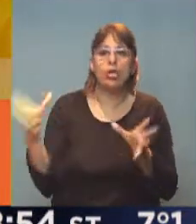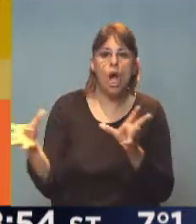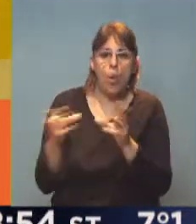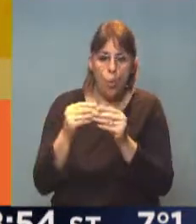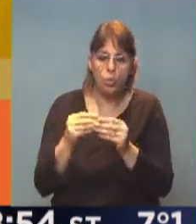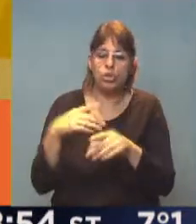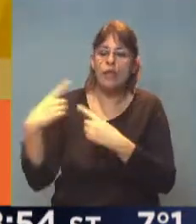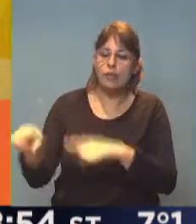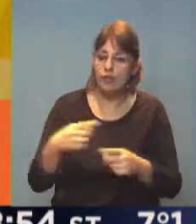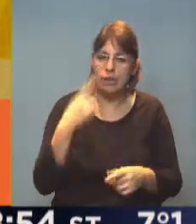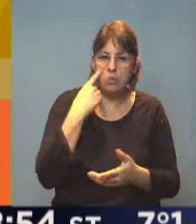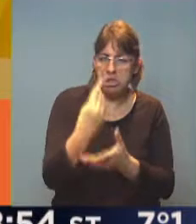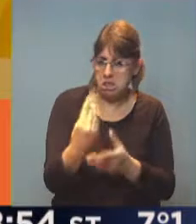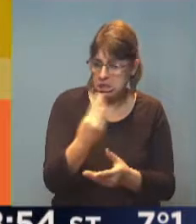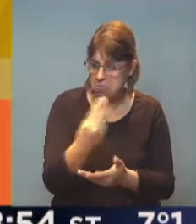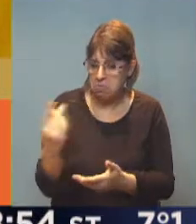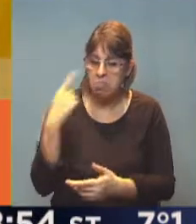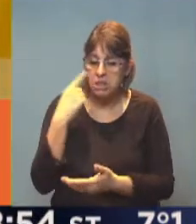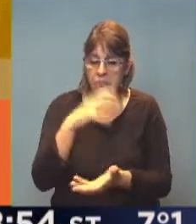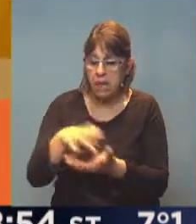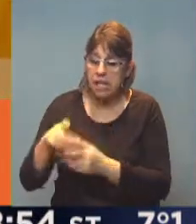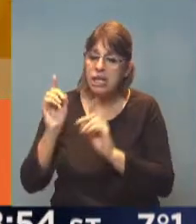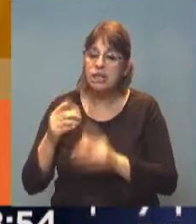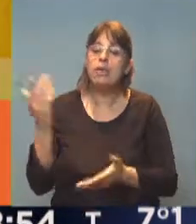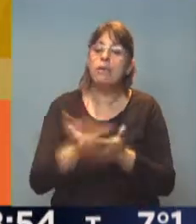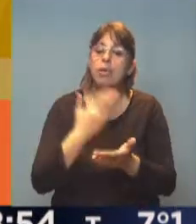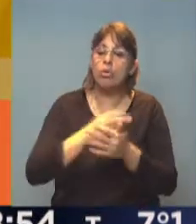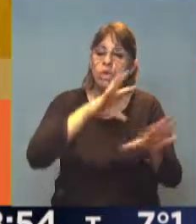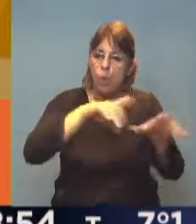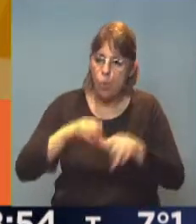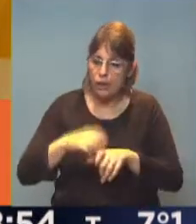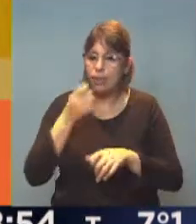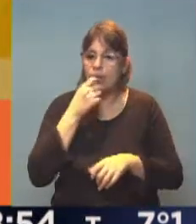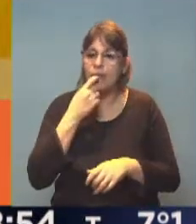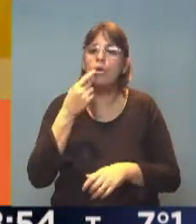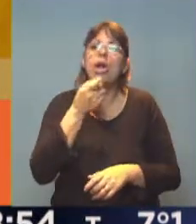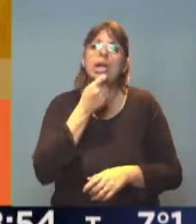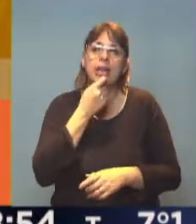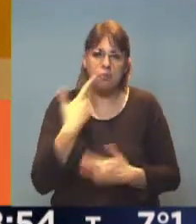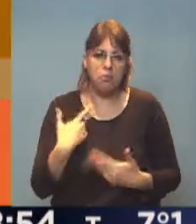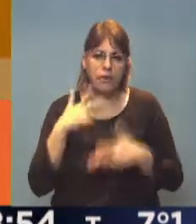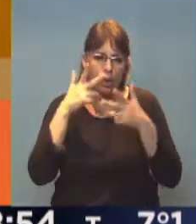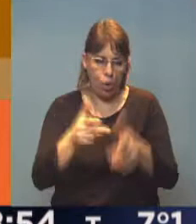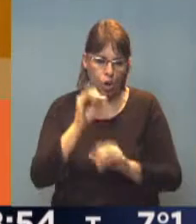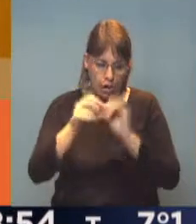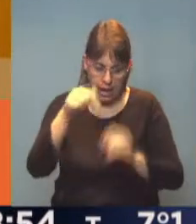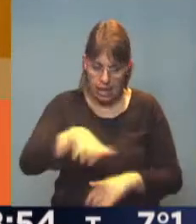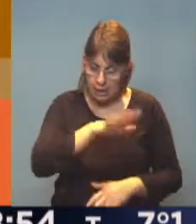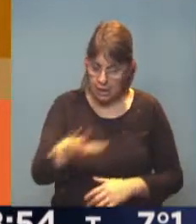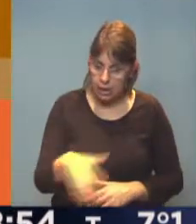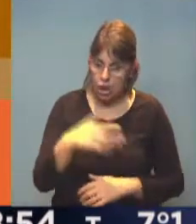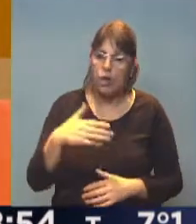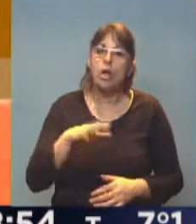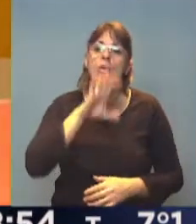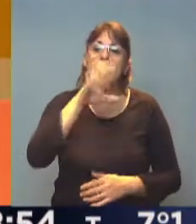raíz de los distintos municipios desde ahí también se van produciendo las huertas uno por ejemplo de los ejemplos que podemos citar de aquí de nuestra región de la